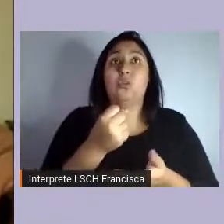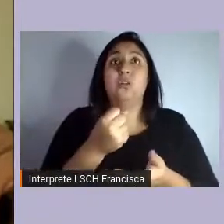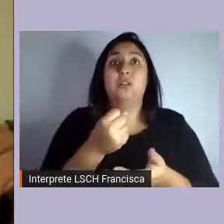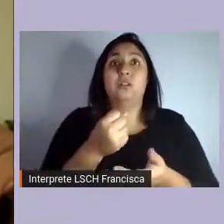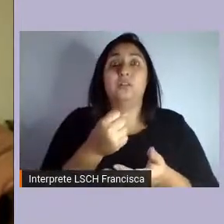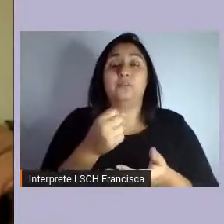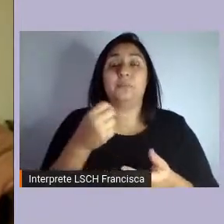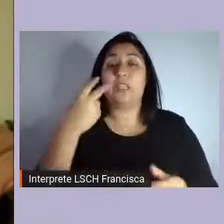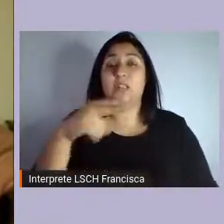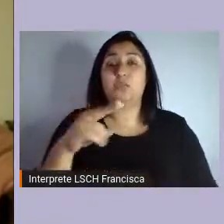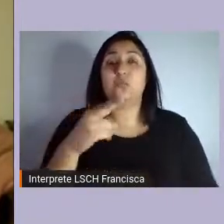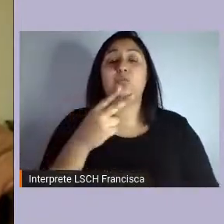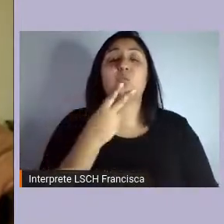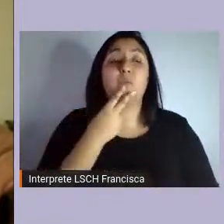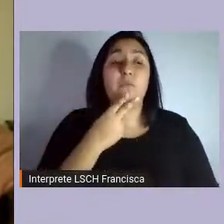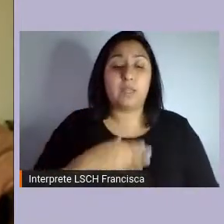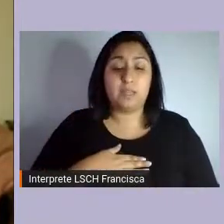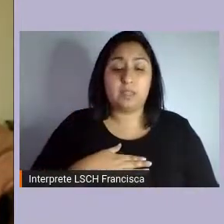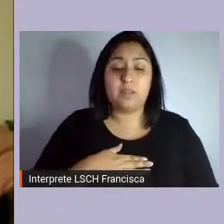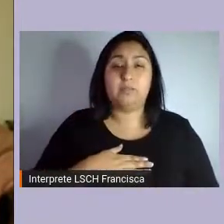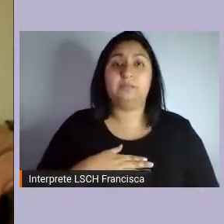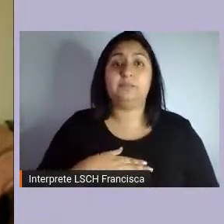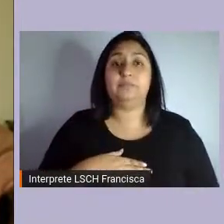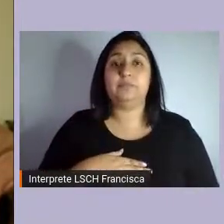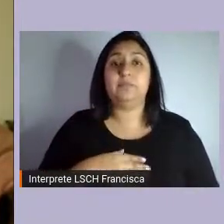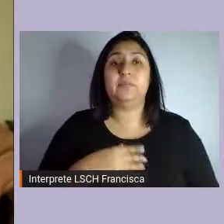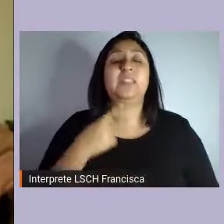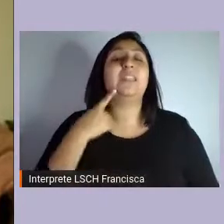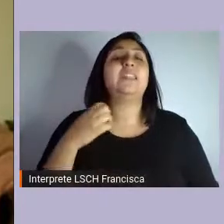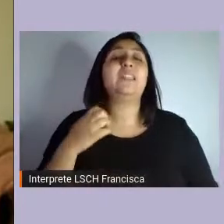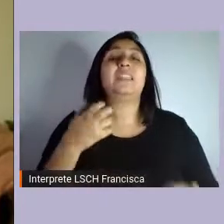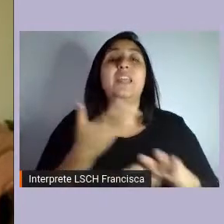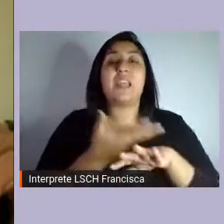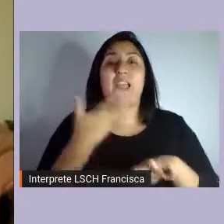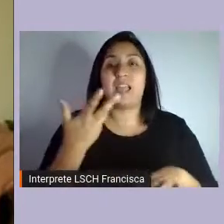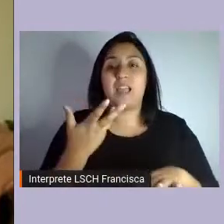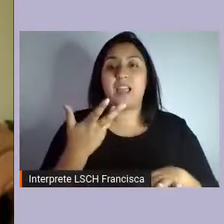ese autorretrato? Solamente para el público que lo sabe ya,